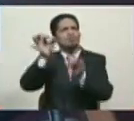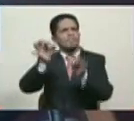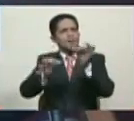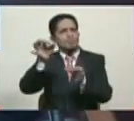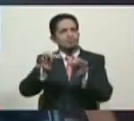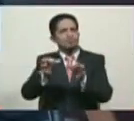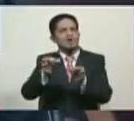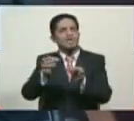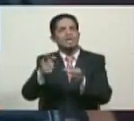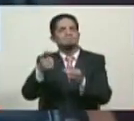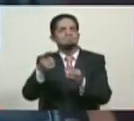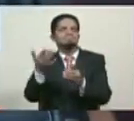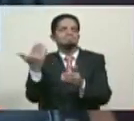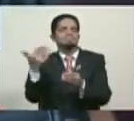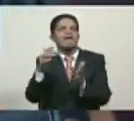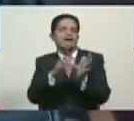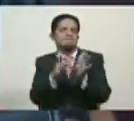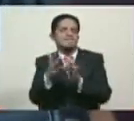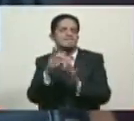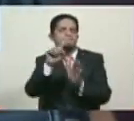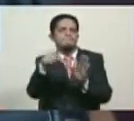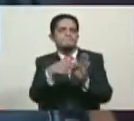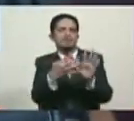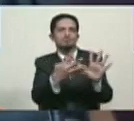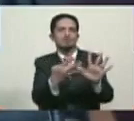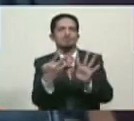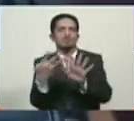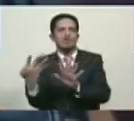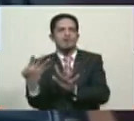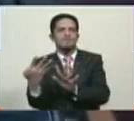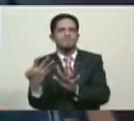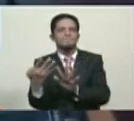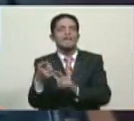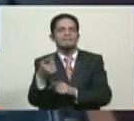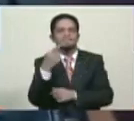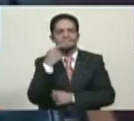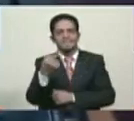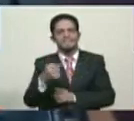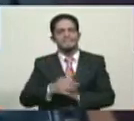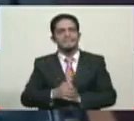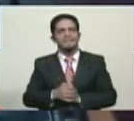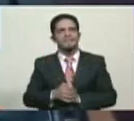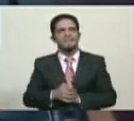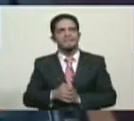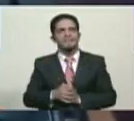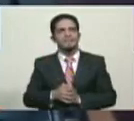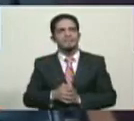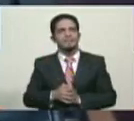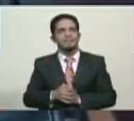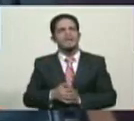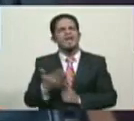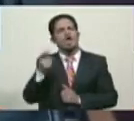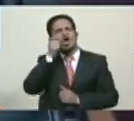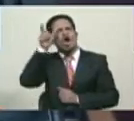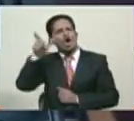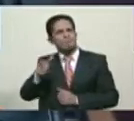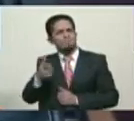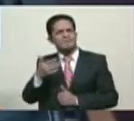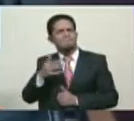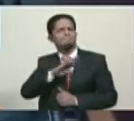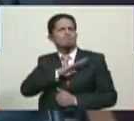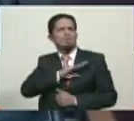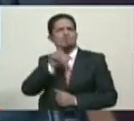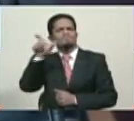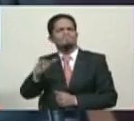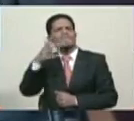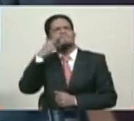de 1999, en su visión constituyente señaló: Montesquieu evidenció que las verdades